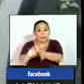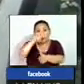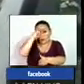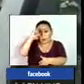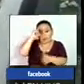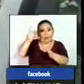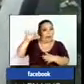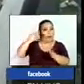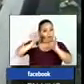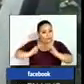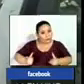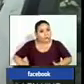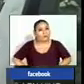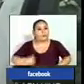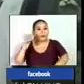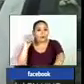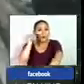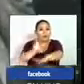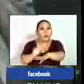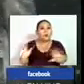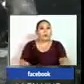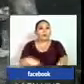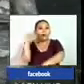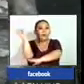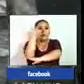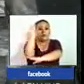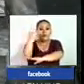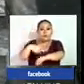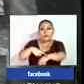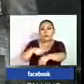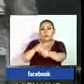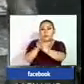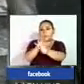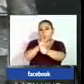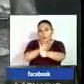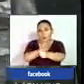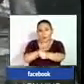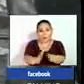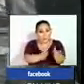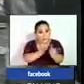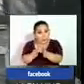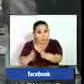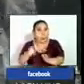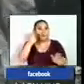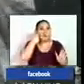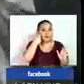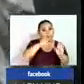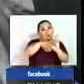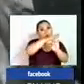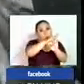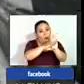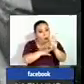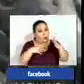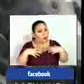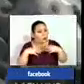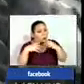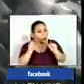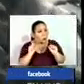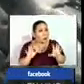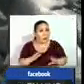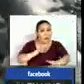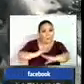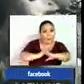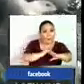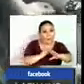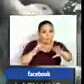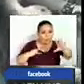el gobierno en medio de la emergencia por COVID-19, con diferentes medidas a cumplir para disminuir la posibilidad de